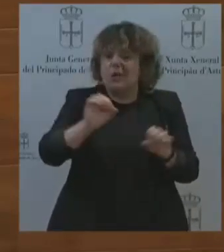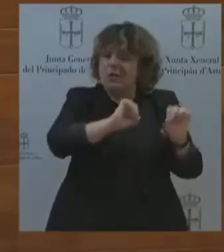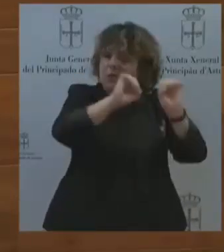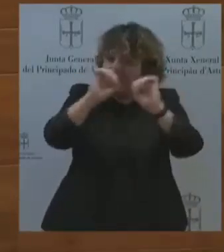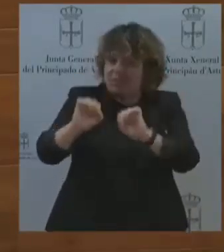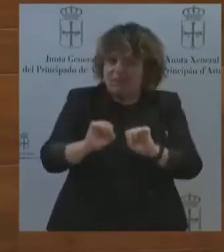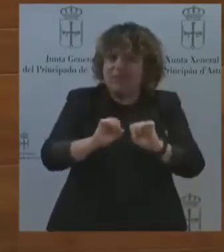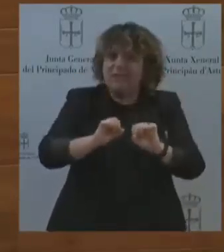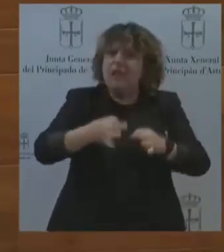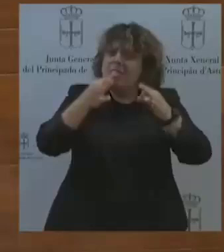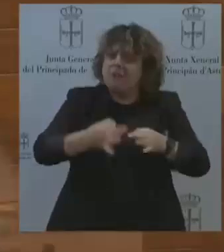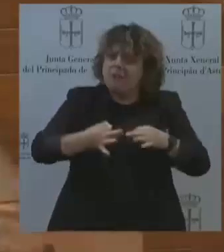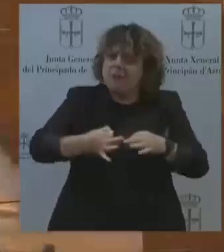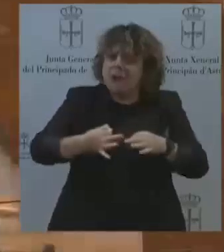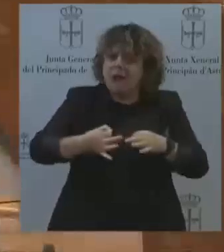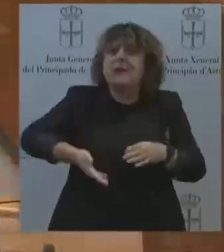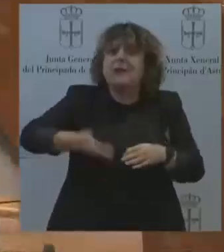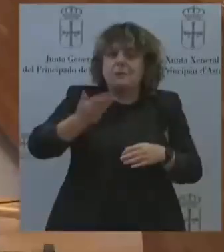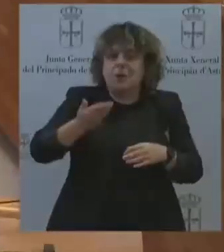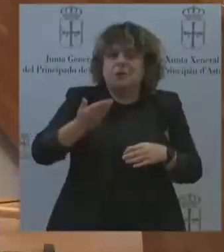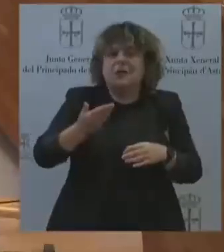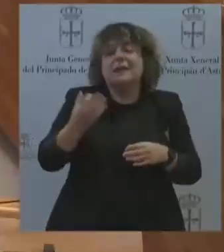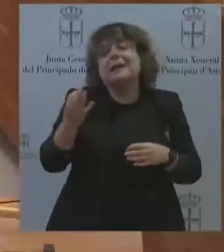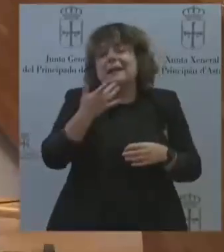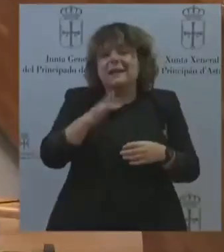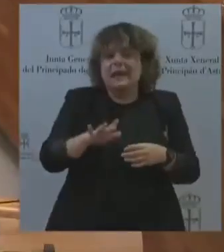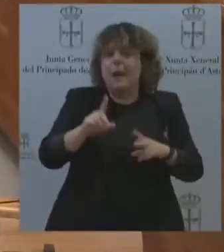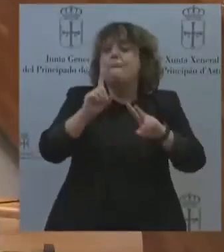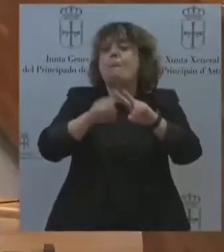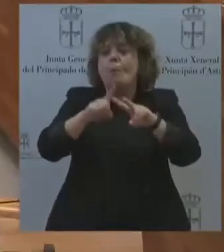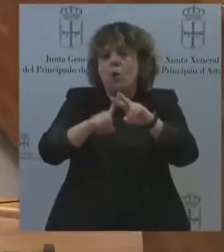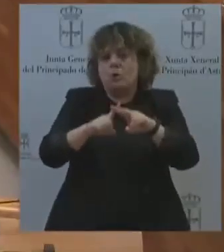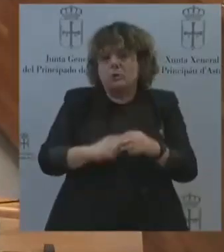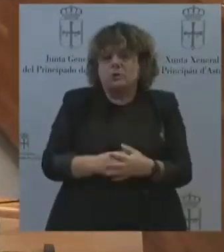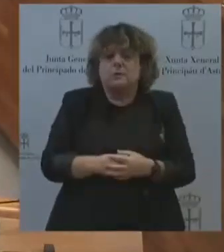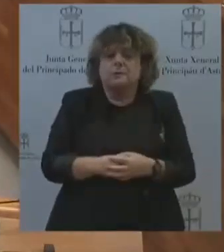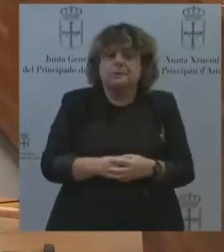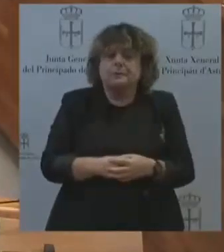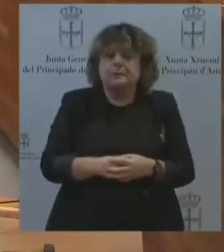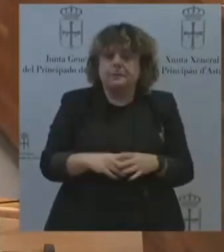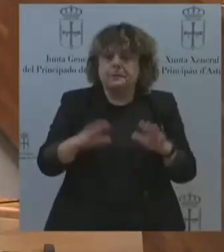Muchas gracias. Muchas gracias, señora López.